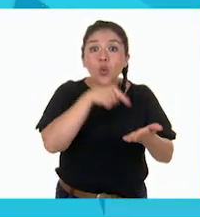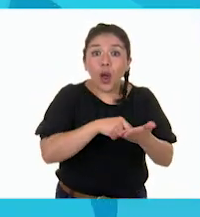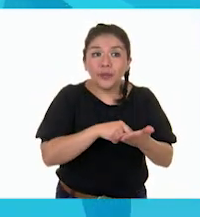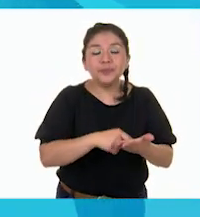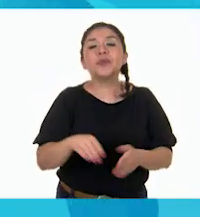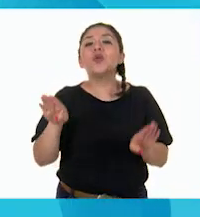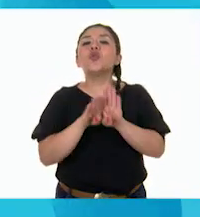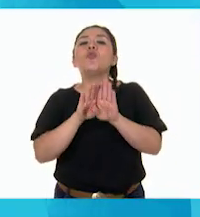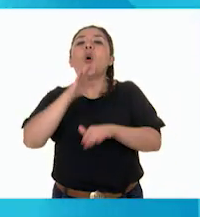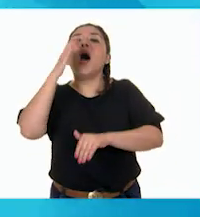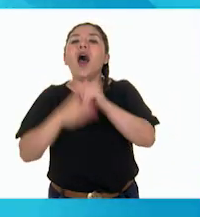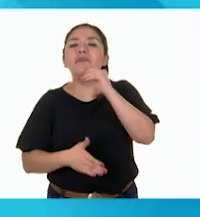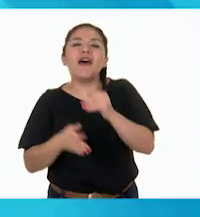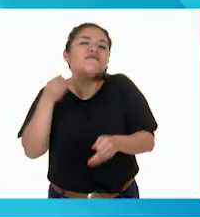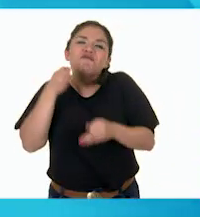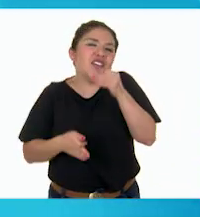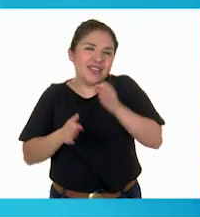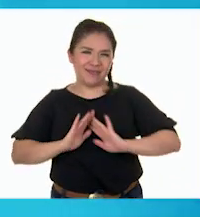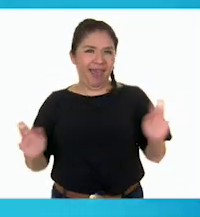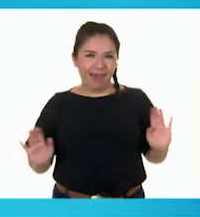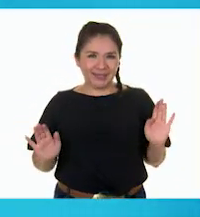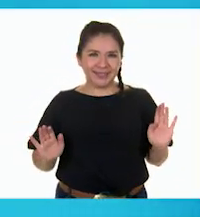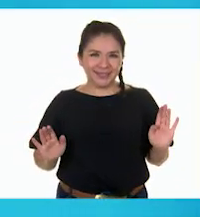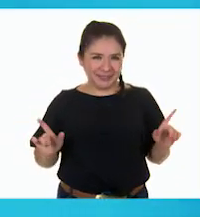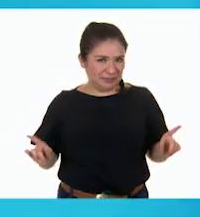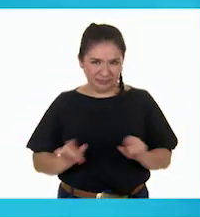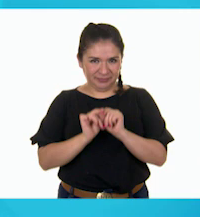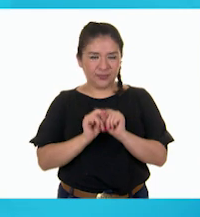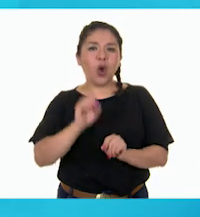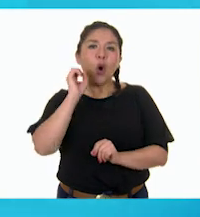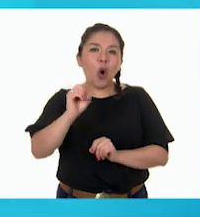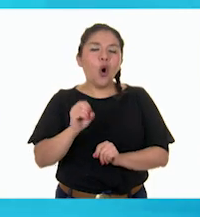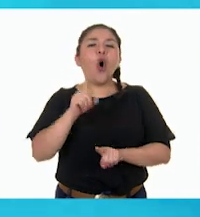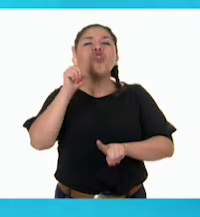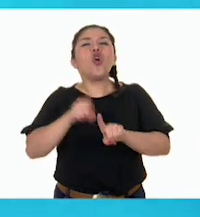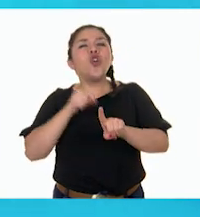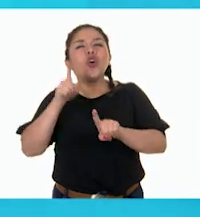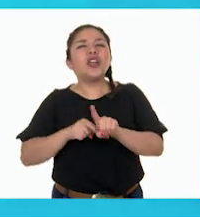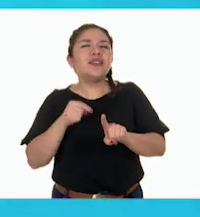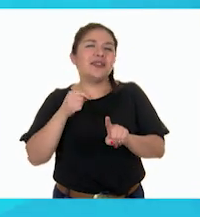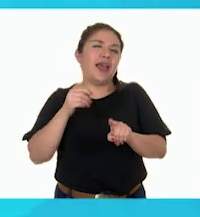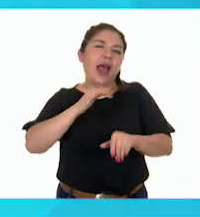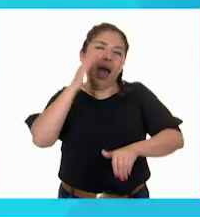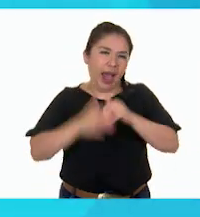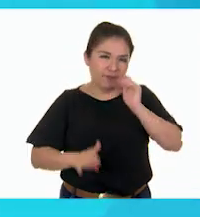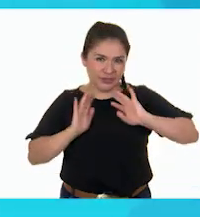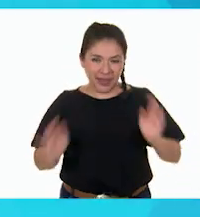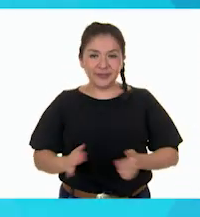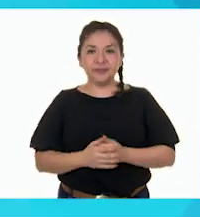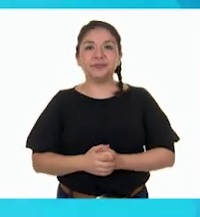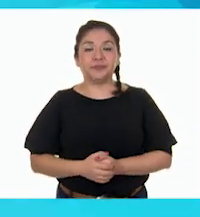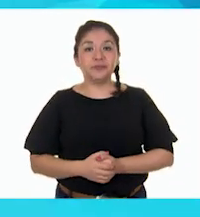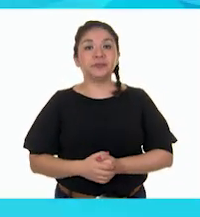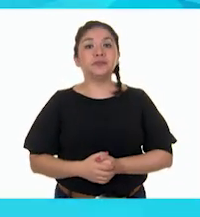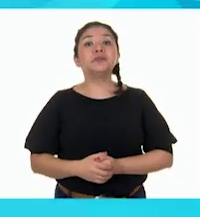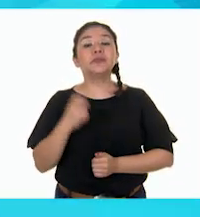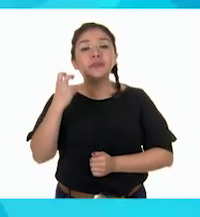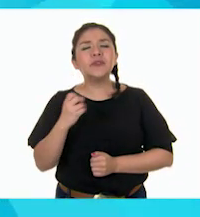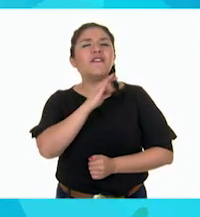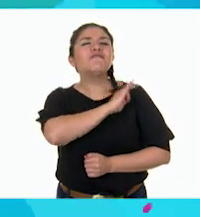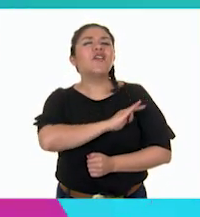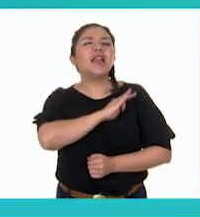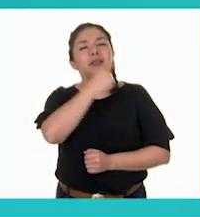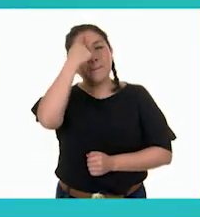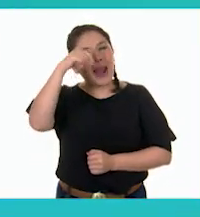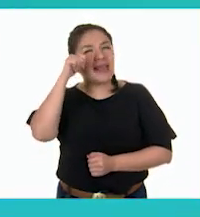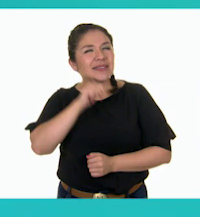para terminar. Fin. Fin. O podemos poner colorín colorado. Exacto. ¿Verdad? Y fueron felices para